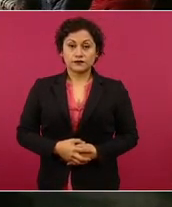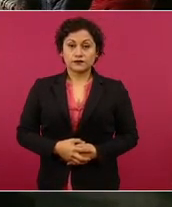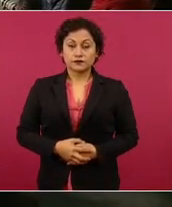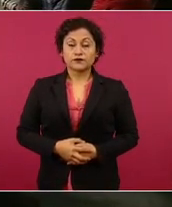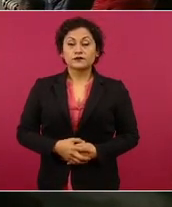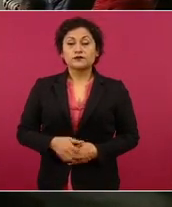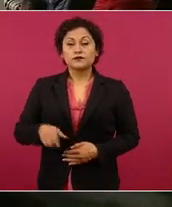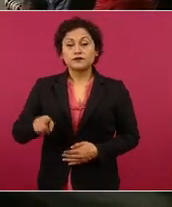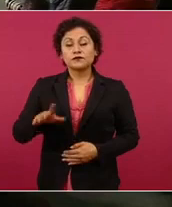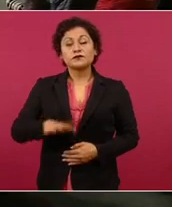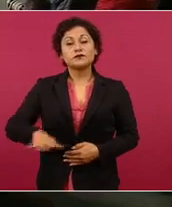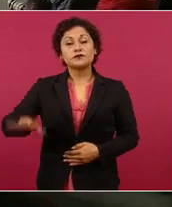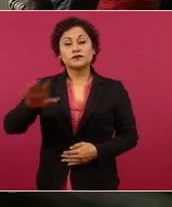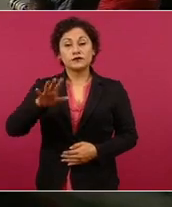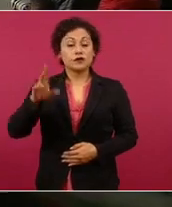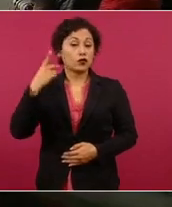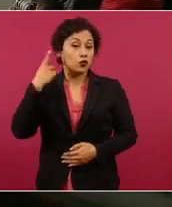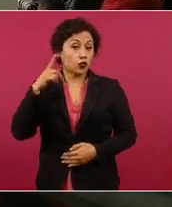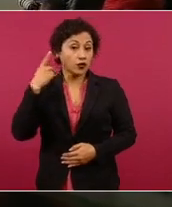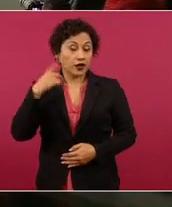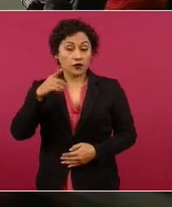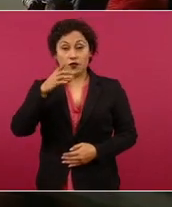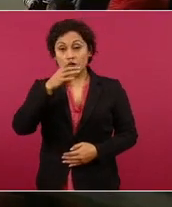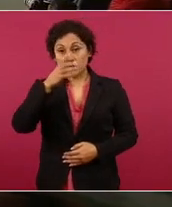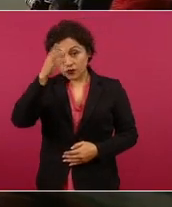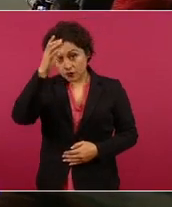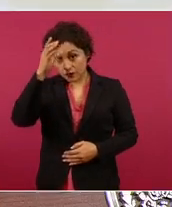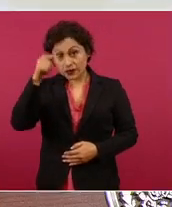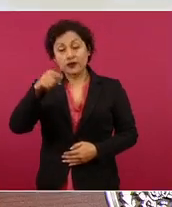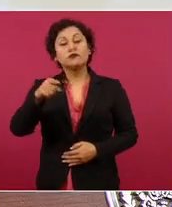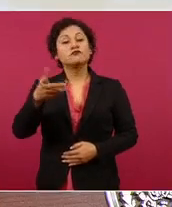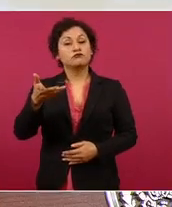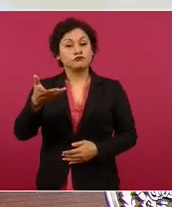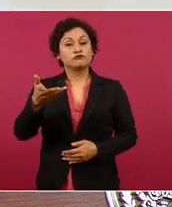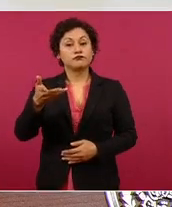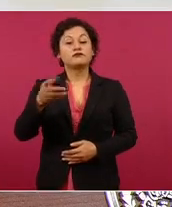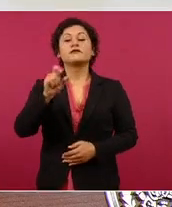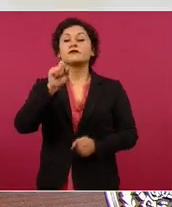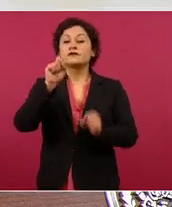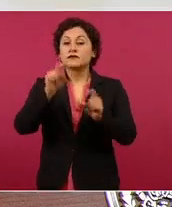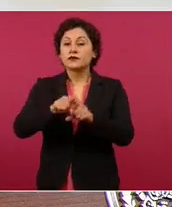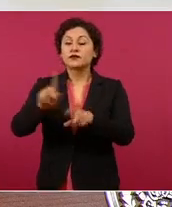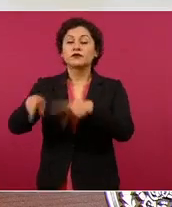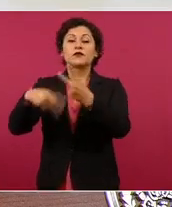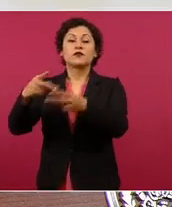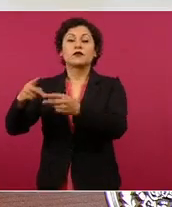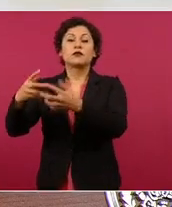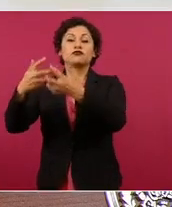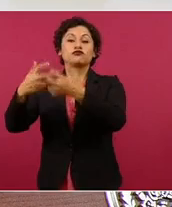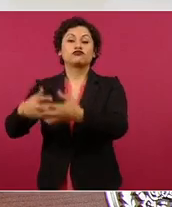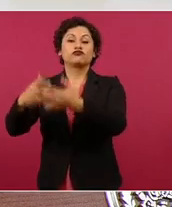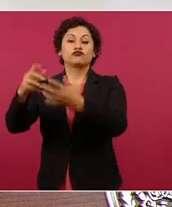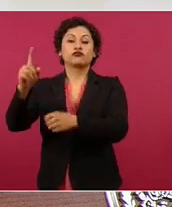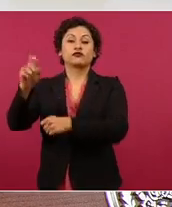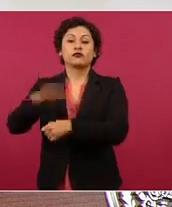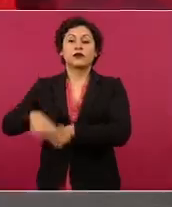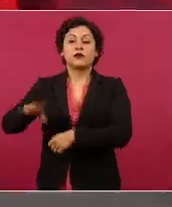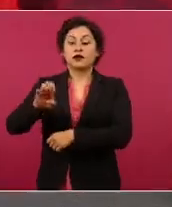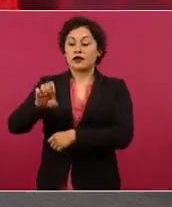Coahuila y Durango. También vamos a visitar la presa del Cuchillo,